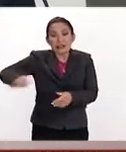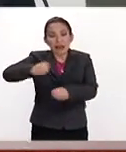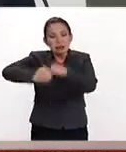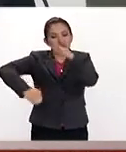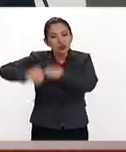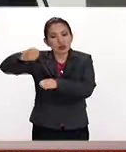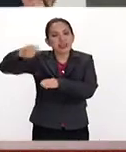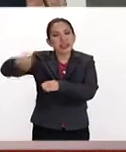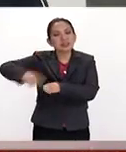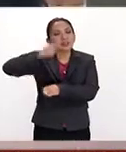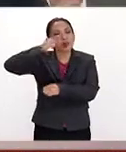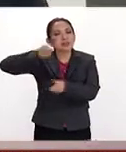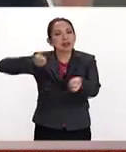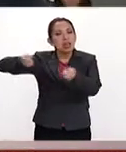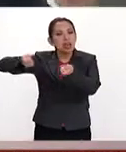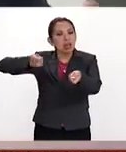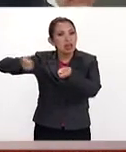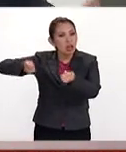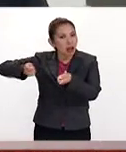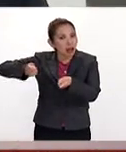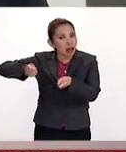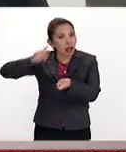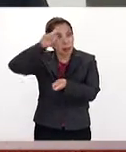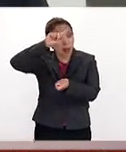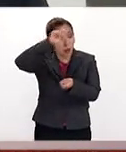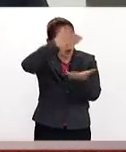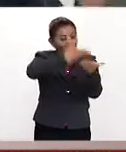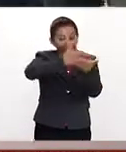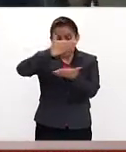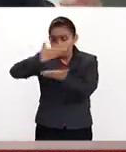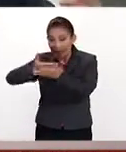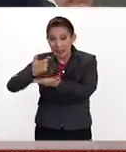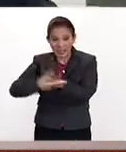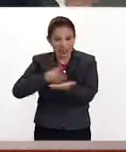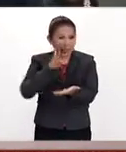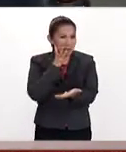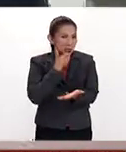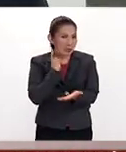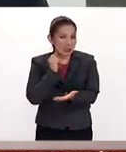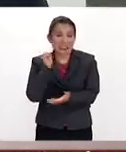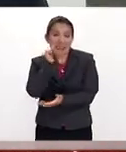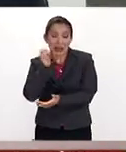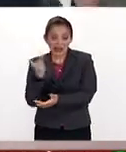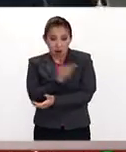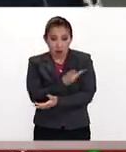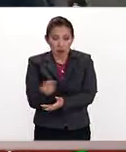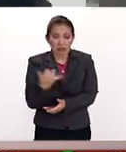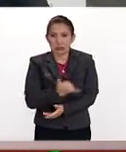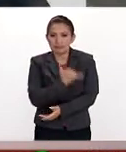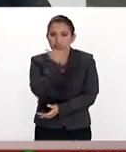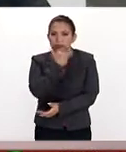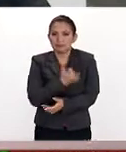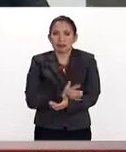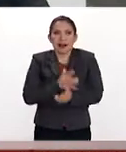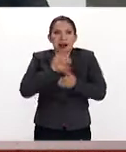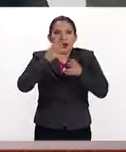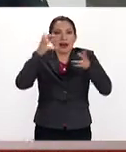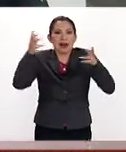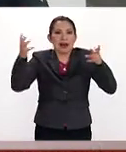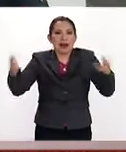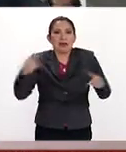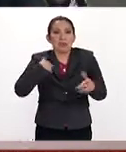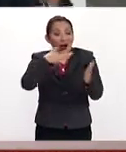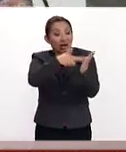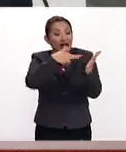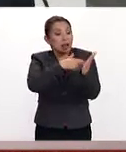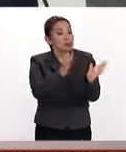reestructurar a las policías. A mí me parece que las propuestas que se han hecho tanto en la Cámara de Diputados como en las senadores cometen un grave error al tratar de